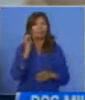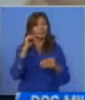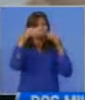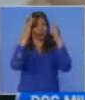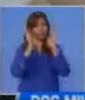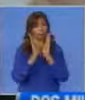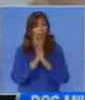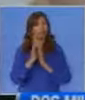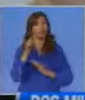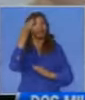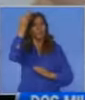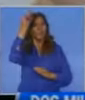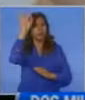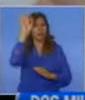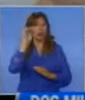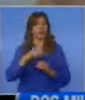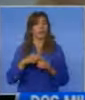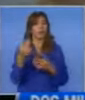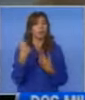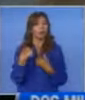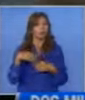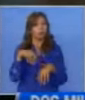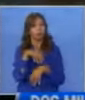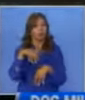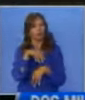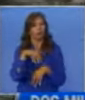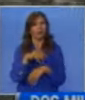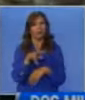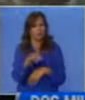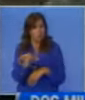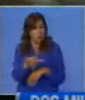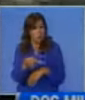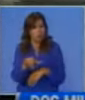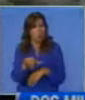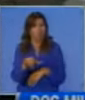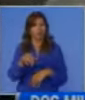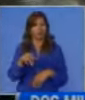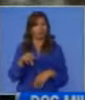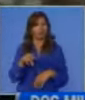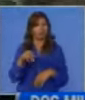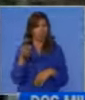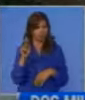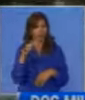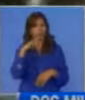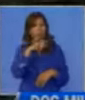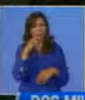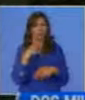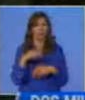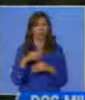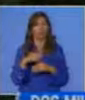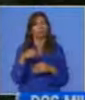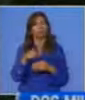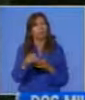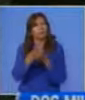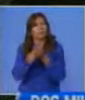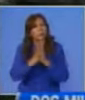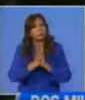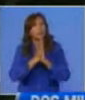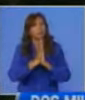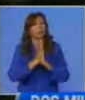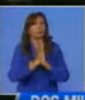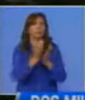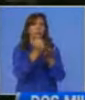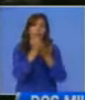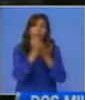Marie-Simone Perry, quien tenía Parkinson, el mismo mal que aquejaba al Papa polaco. La religiosa le rezó pidiendo su